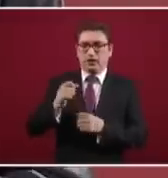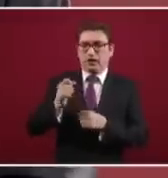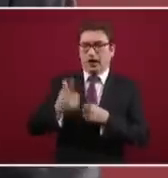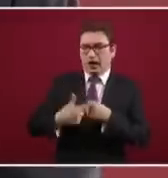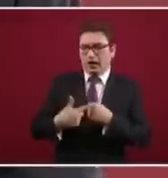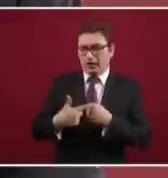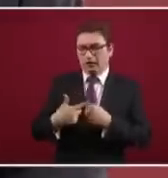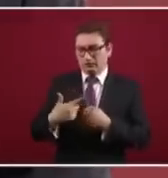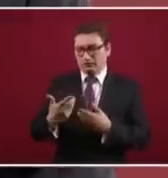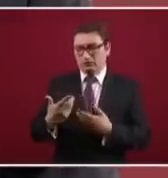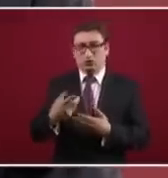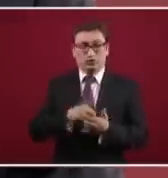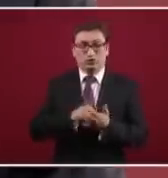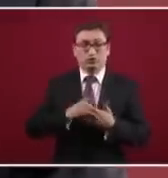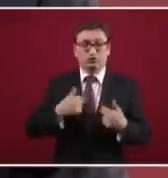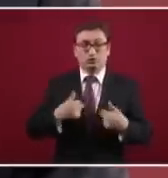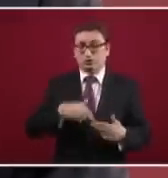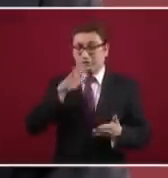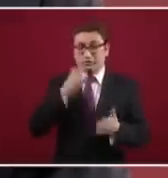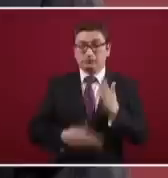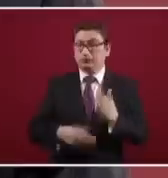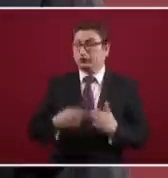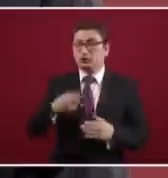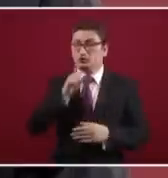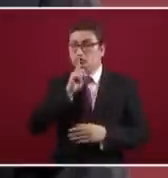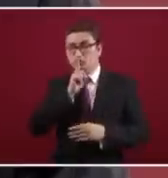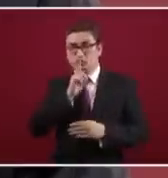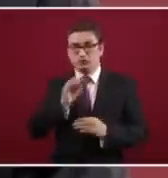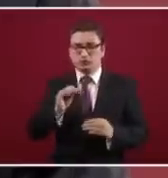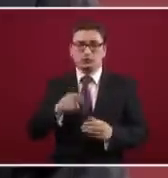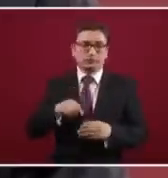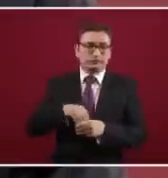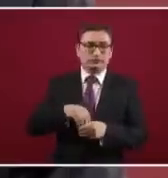una violación de derechos humanos, por principios.